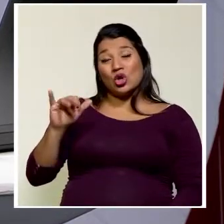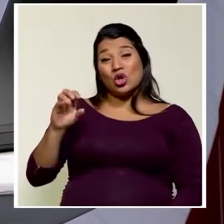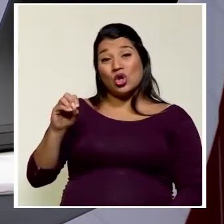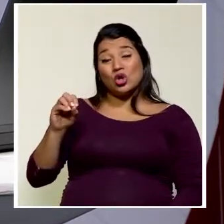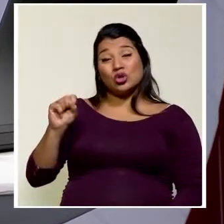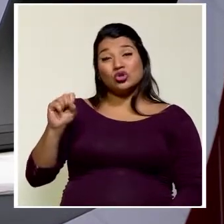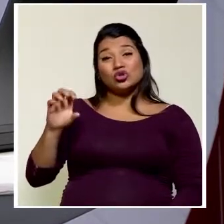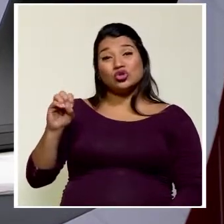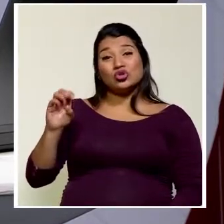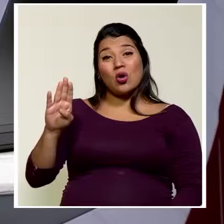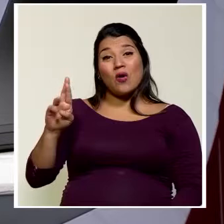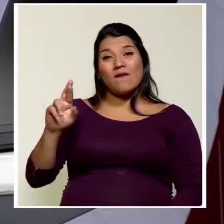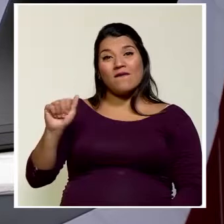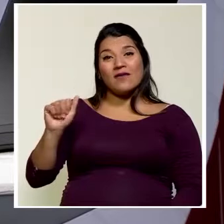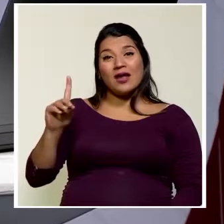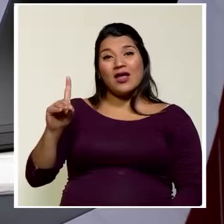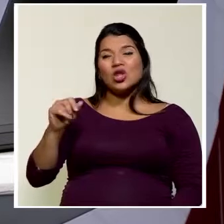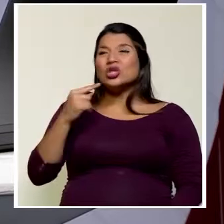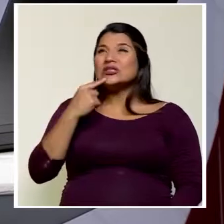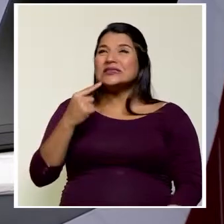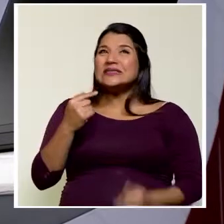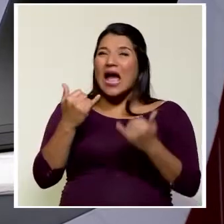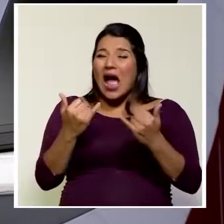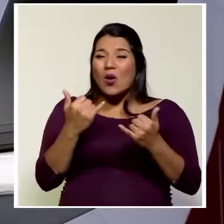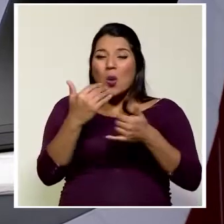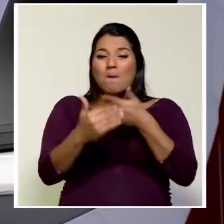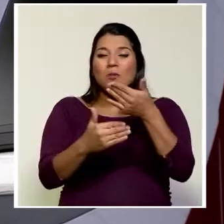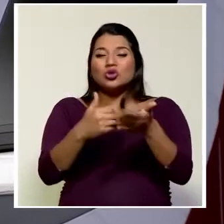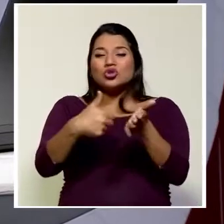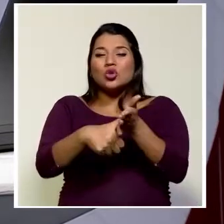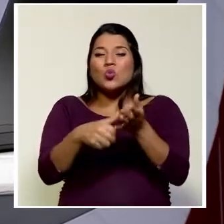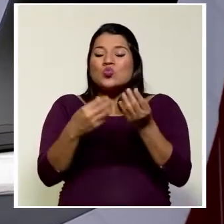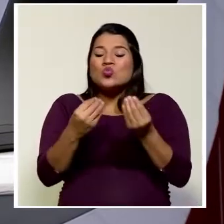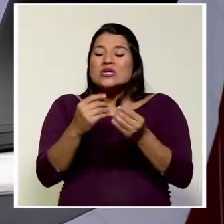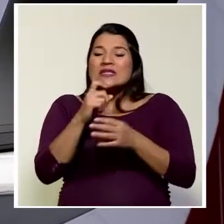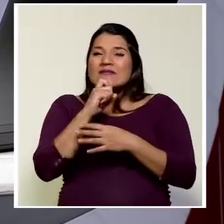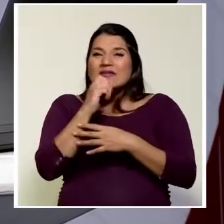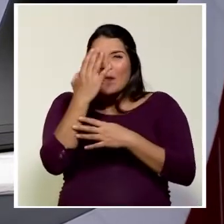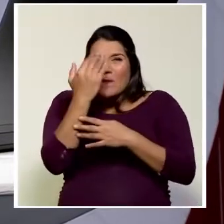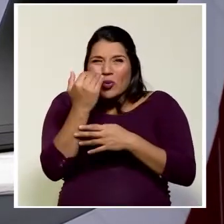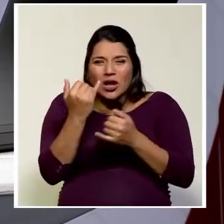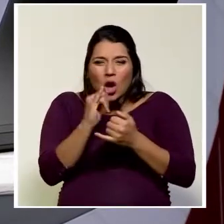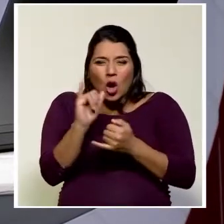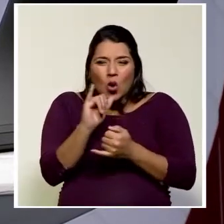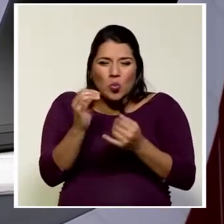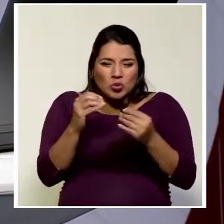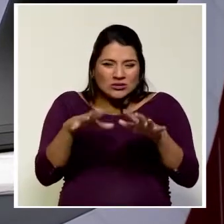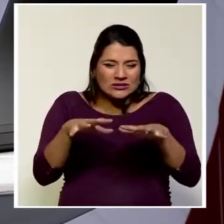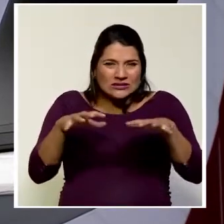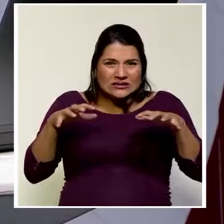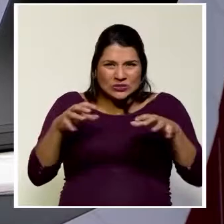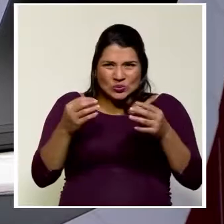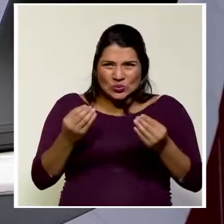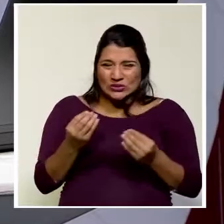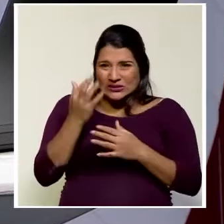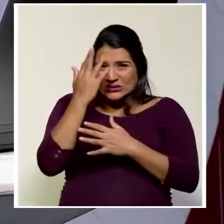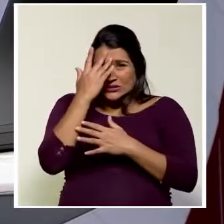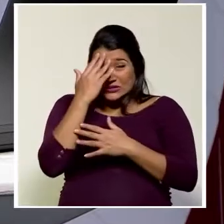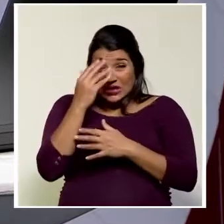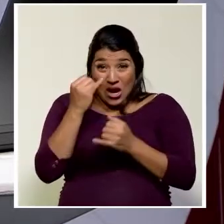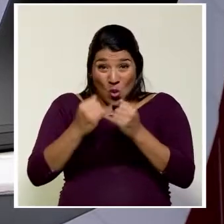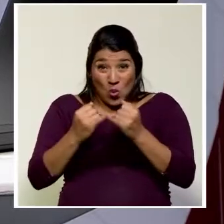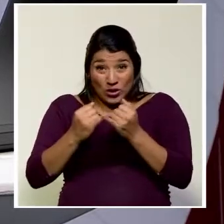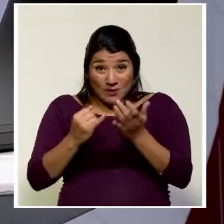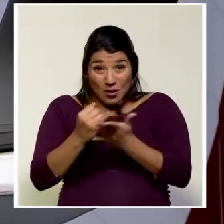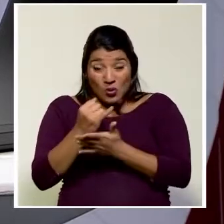un ánimo pesado electoralmente. Está la angustia, y bueno, la encuesta del CIEP, la última,